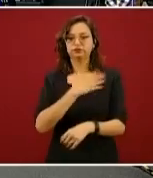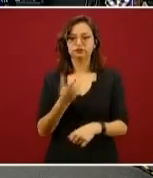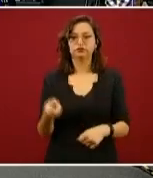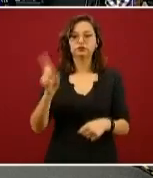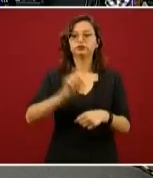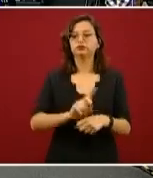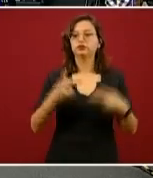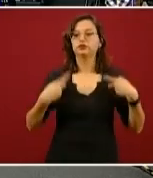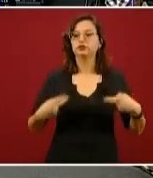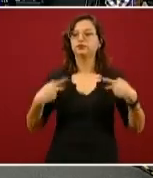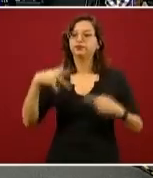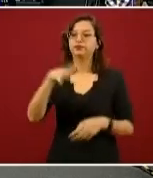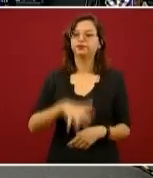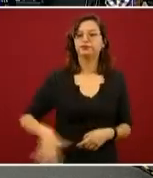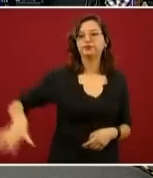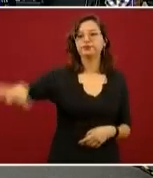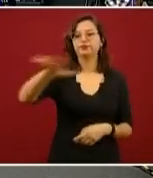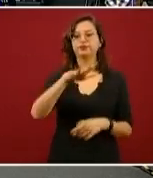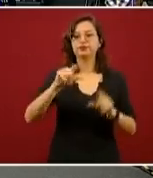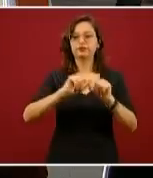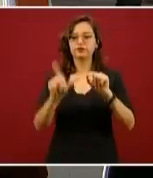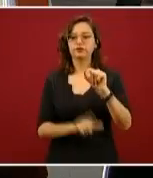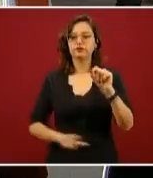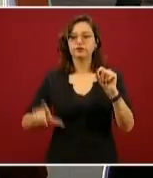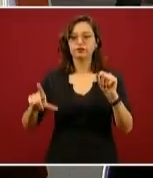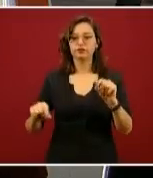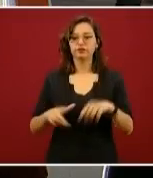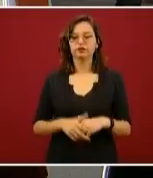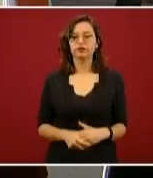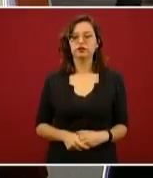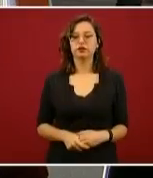ciudadanía en general de nuestro país.